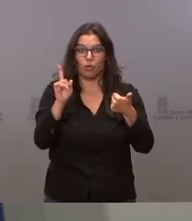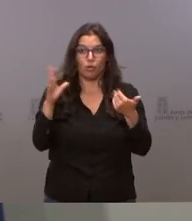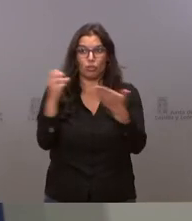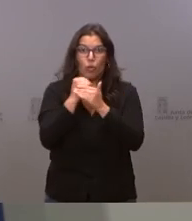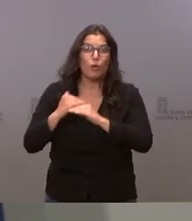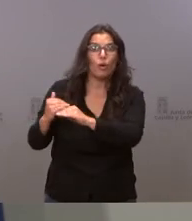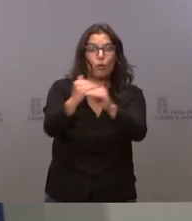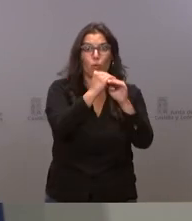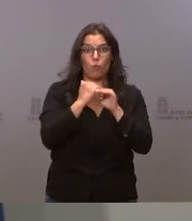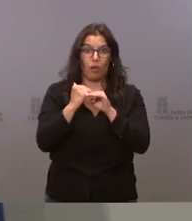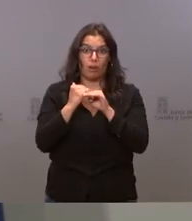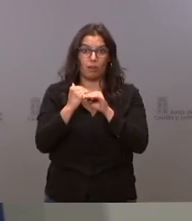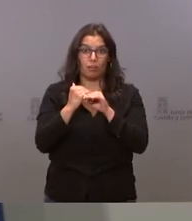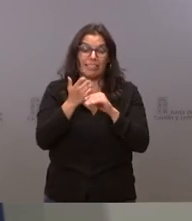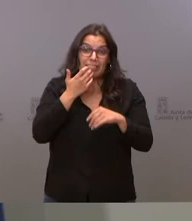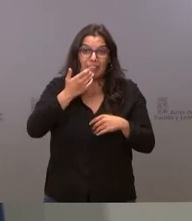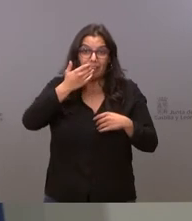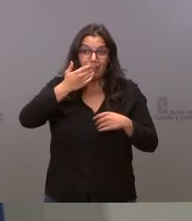de importantes para quienes creemos en el estado de derecho